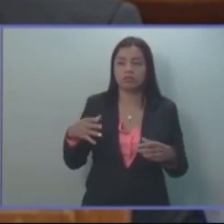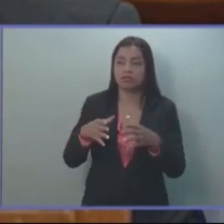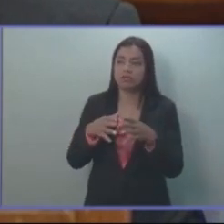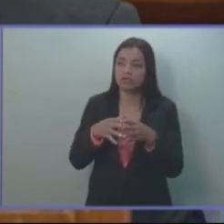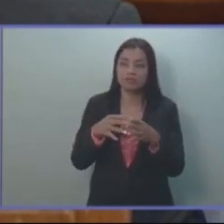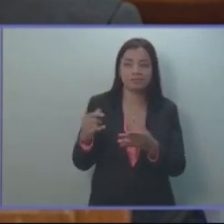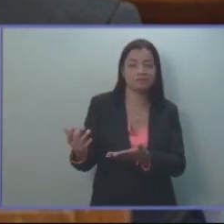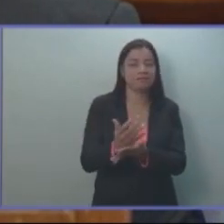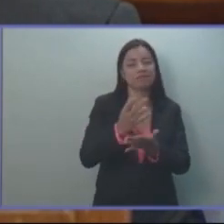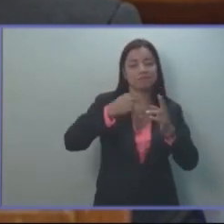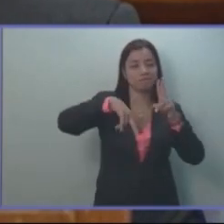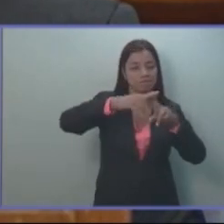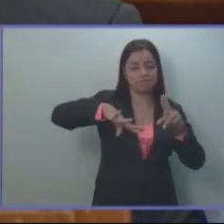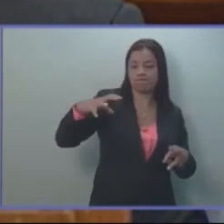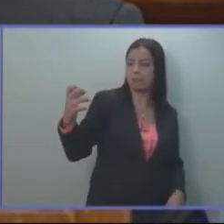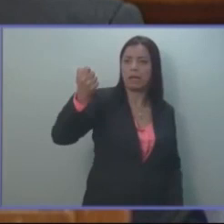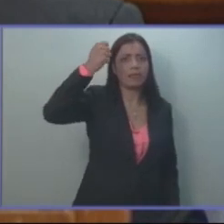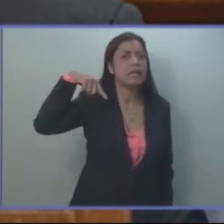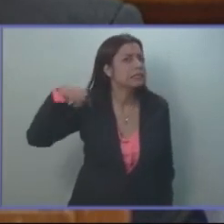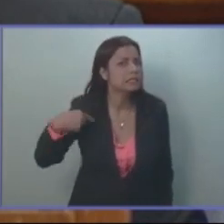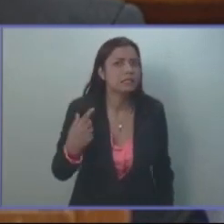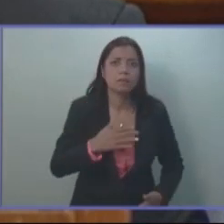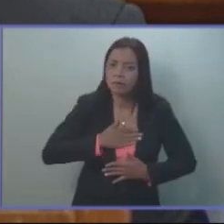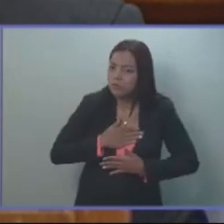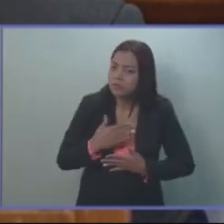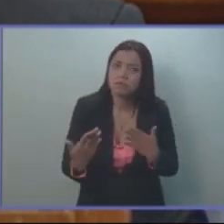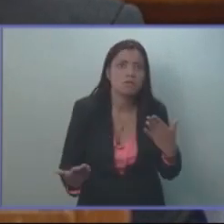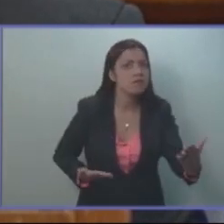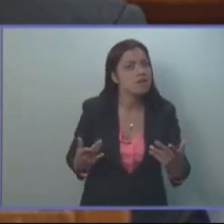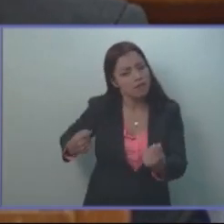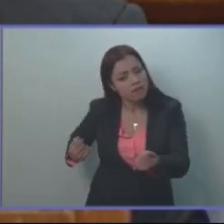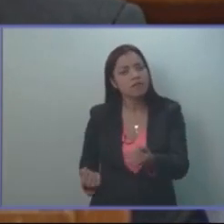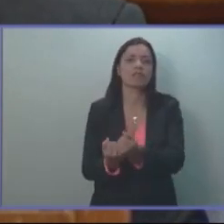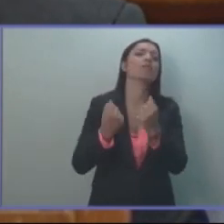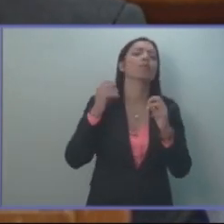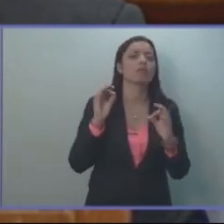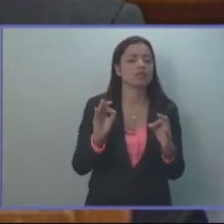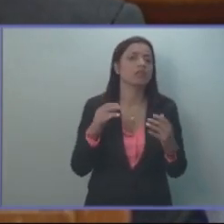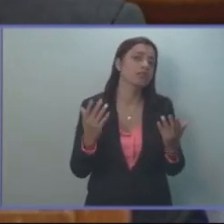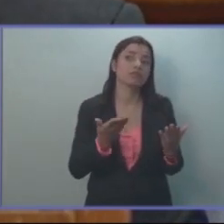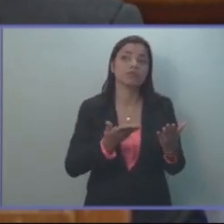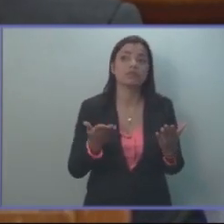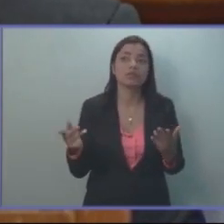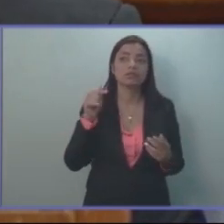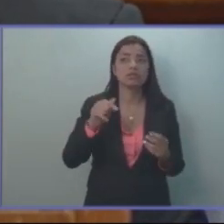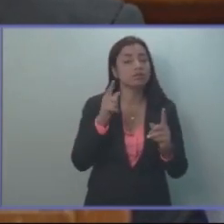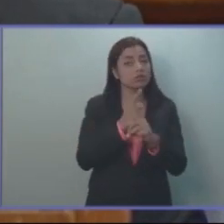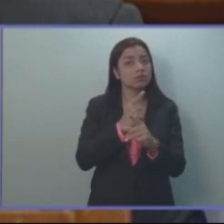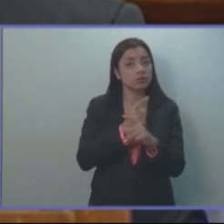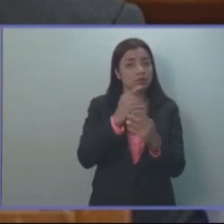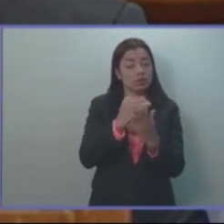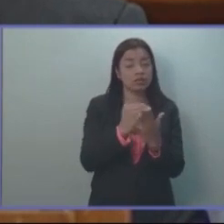Gana siempre estuvo en la disponibilidad de respaldar, de apoyar esta